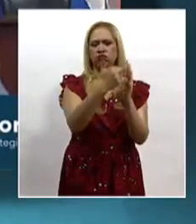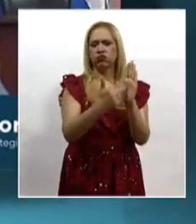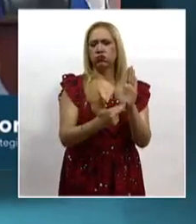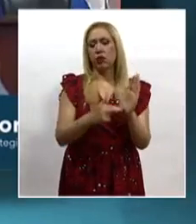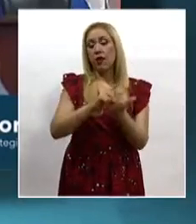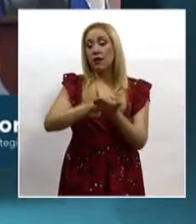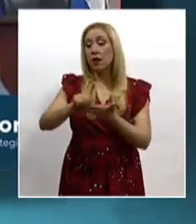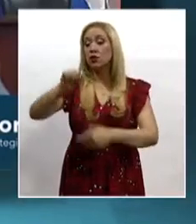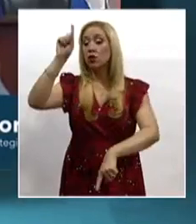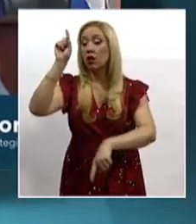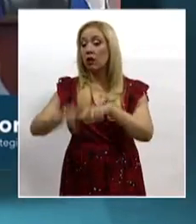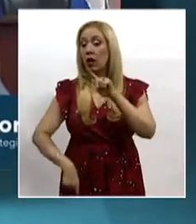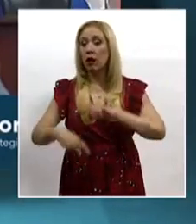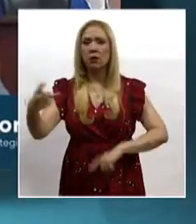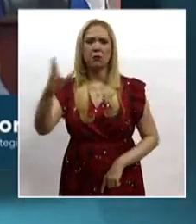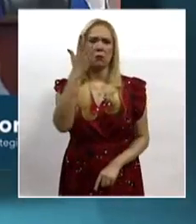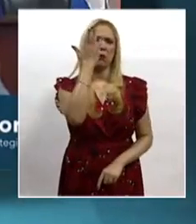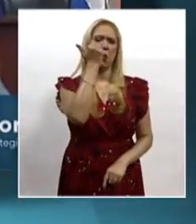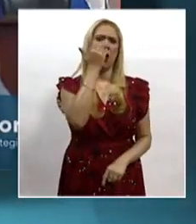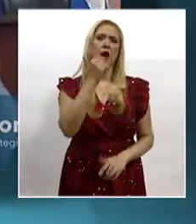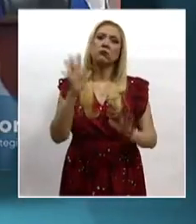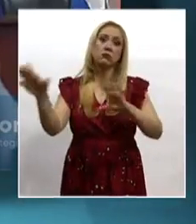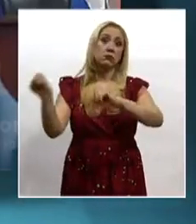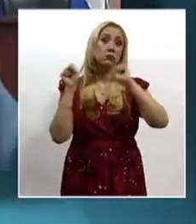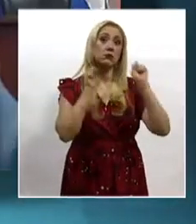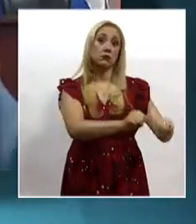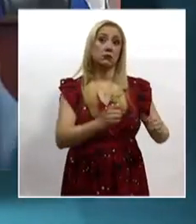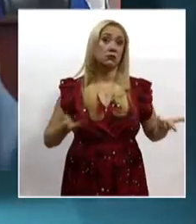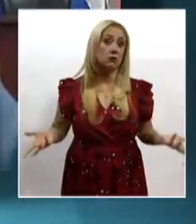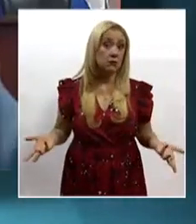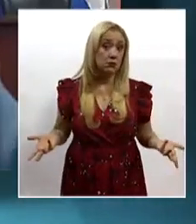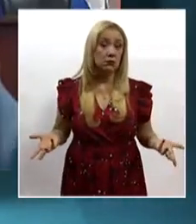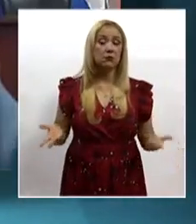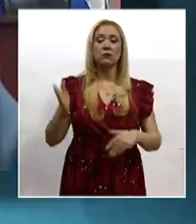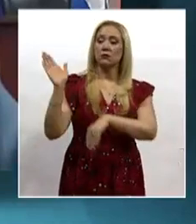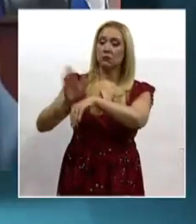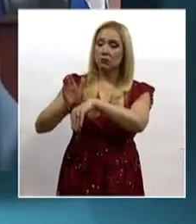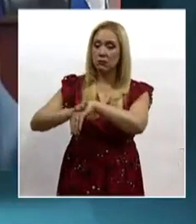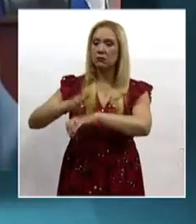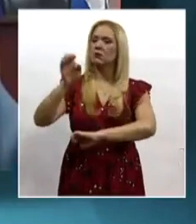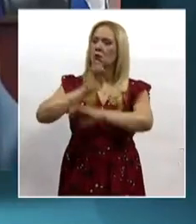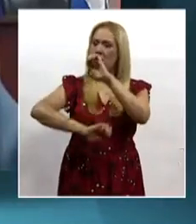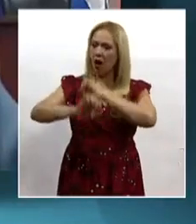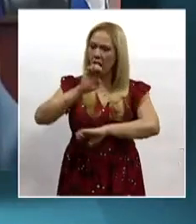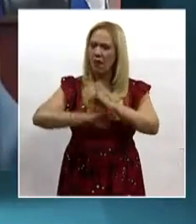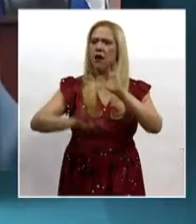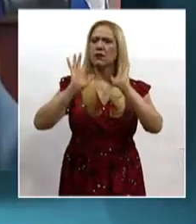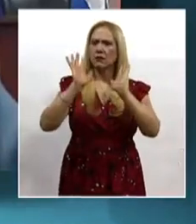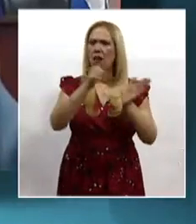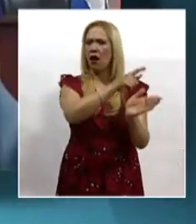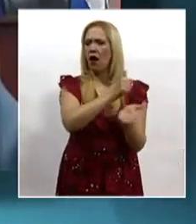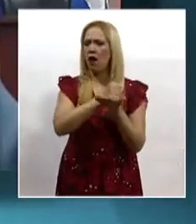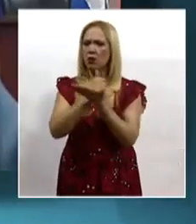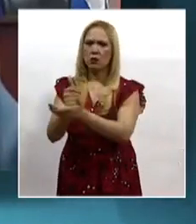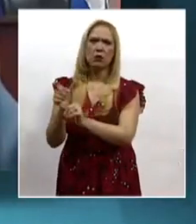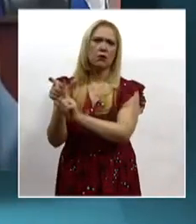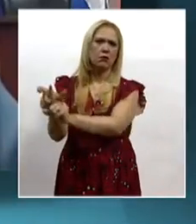garantías judiciales, en particular el derecho a la información y acceso efectivo a la asistencia consular.